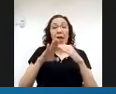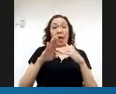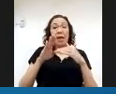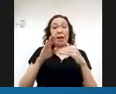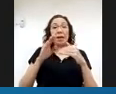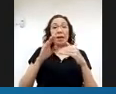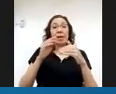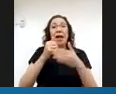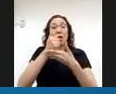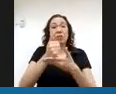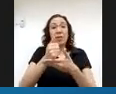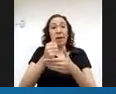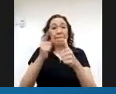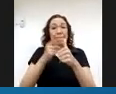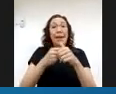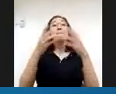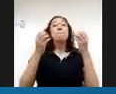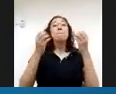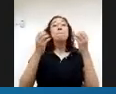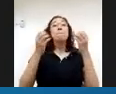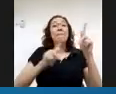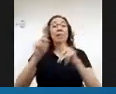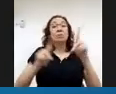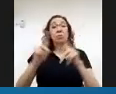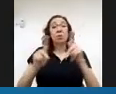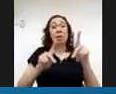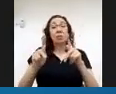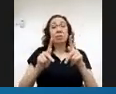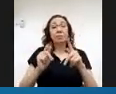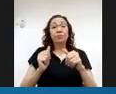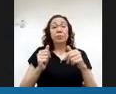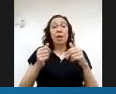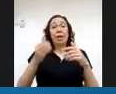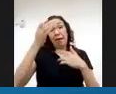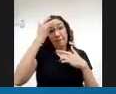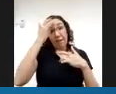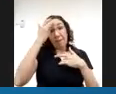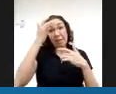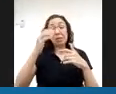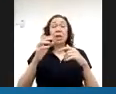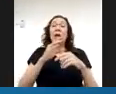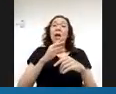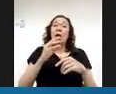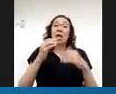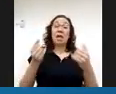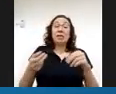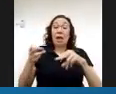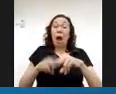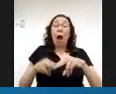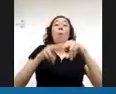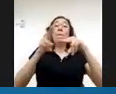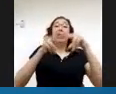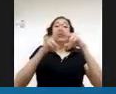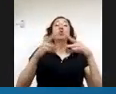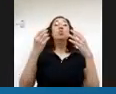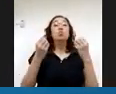de consultas y con una rapidez o un crecimiento exponencial,